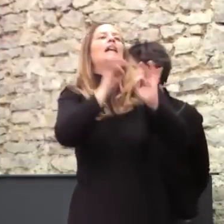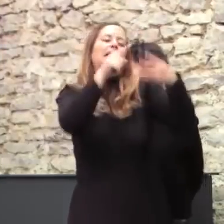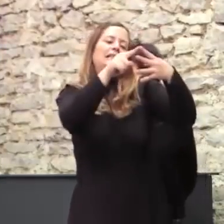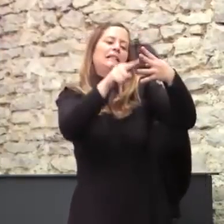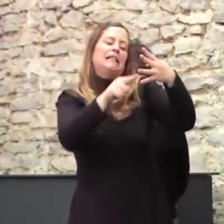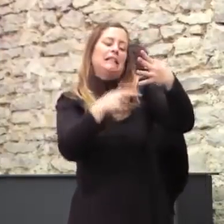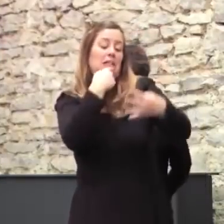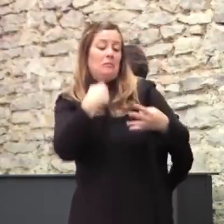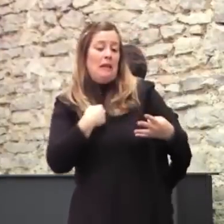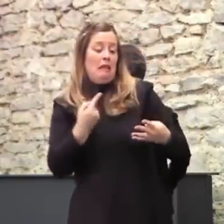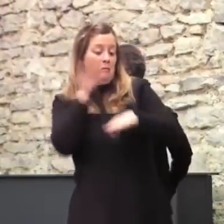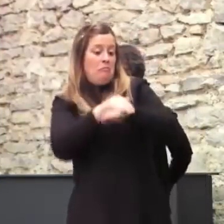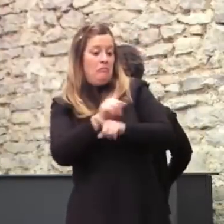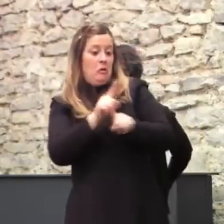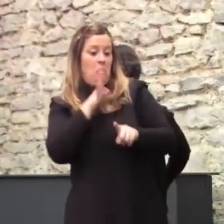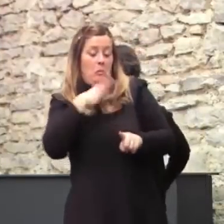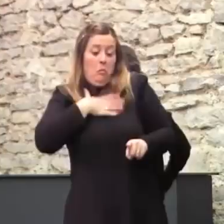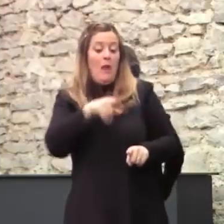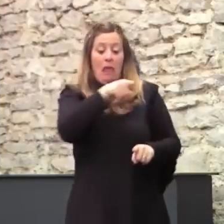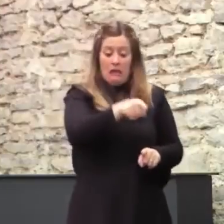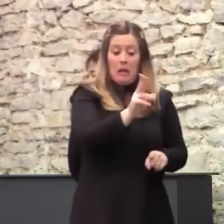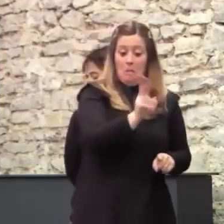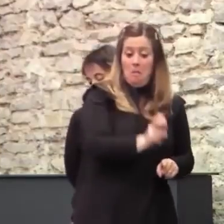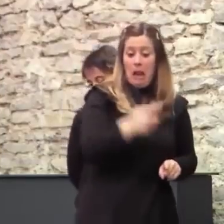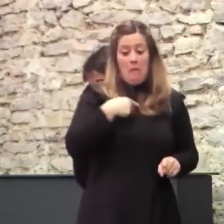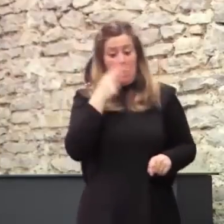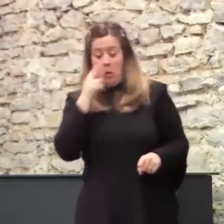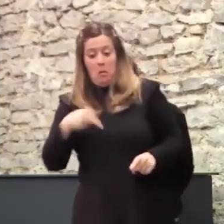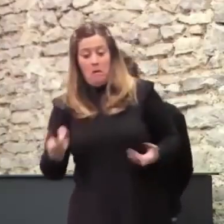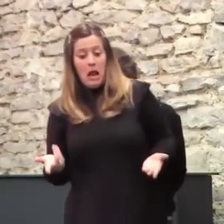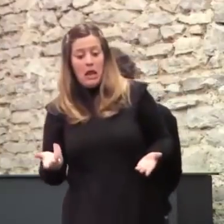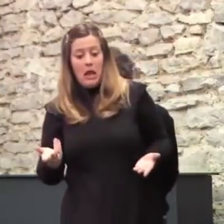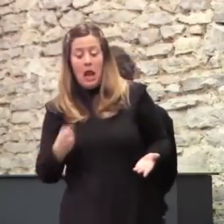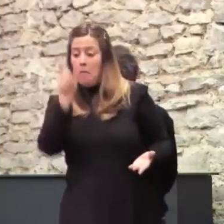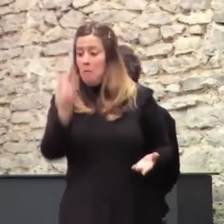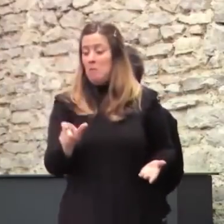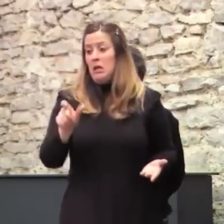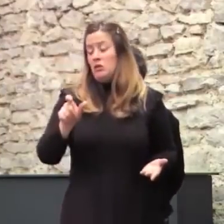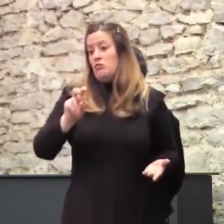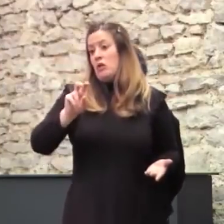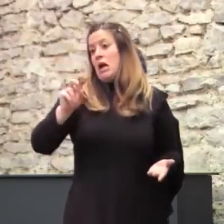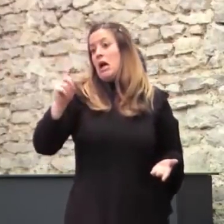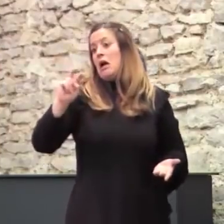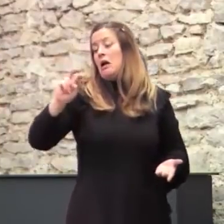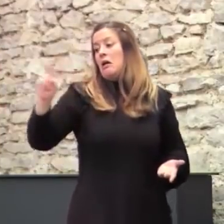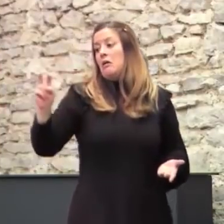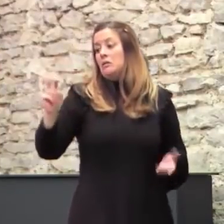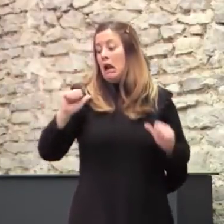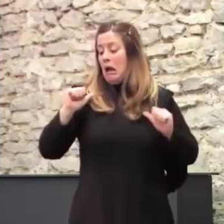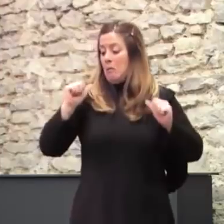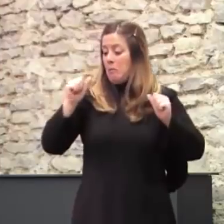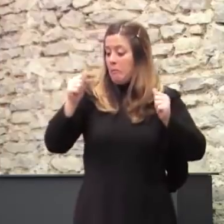que pues a lo mejor le vale a ella, pues no me vale a mí, o lo que le vale a una persona en el inicio de su